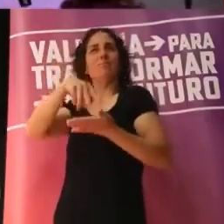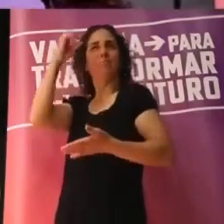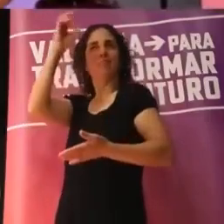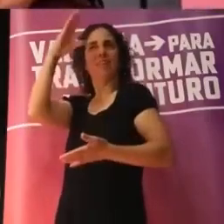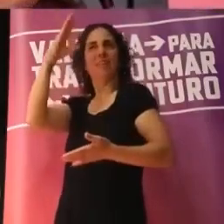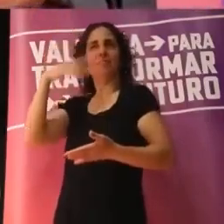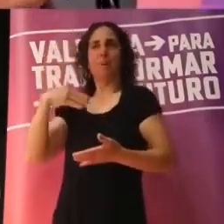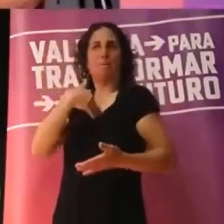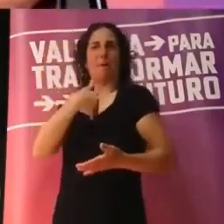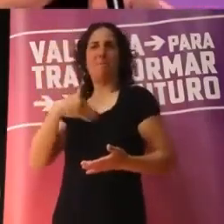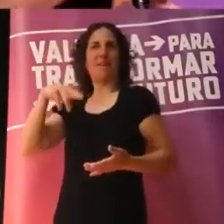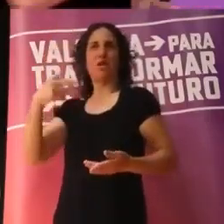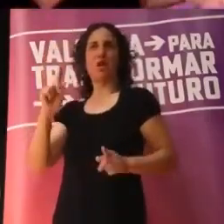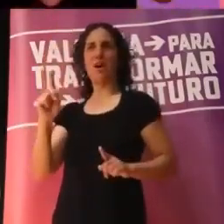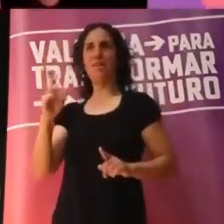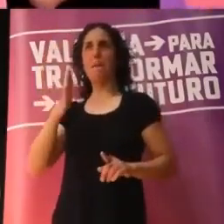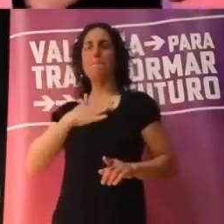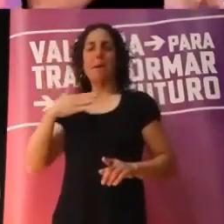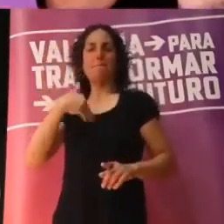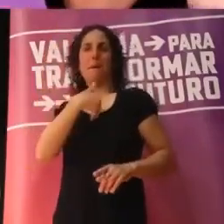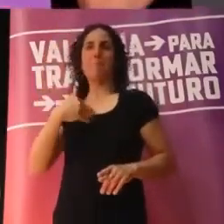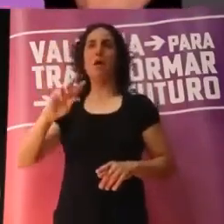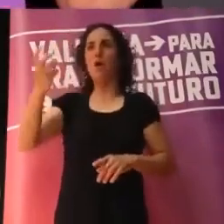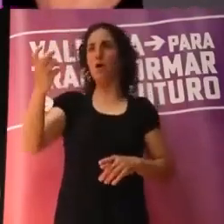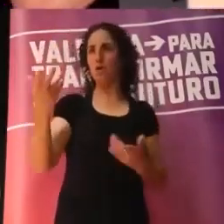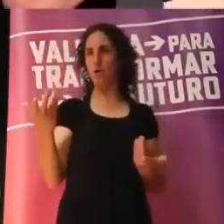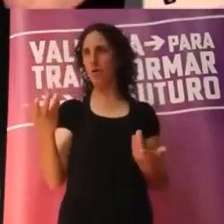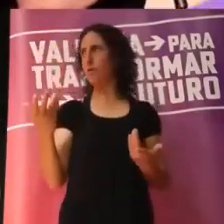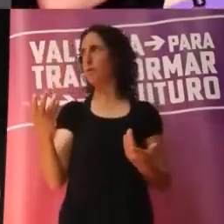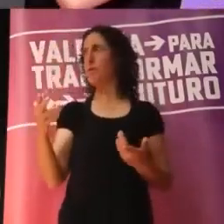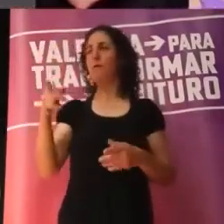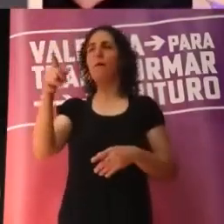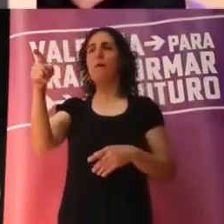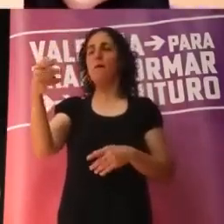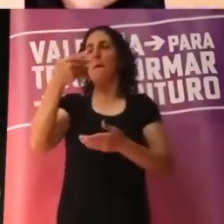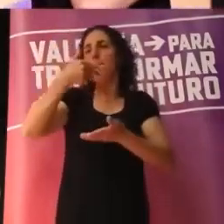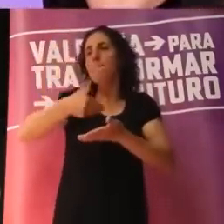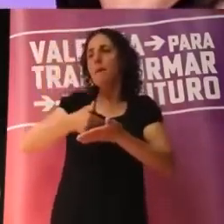otro. Es lo que me has pedido, estar en los medios de comunicación